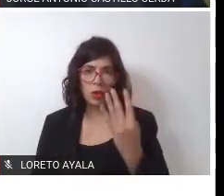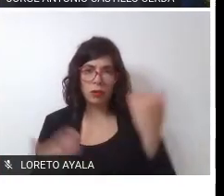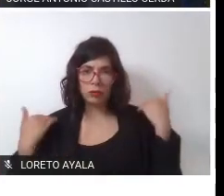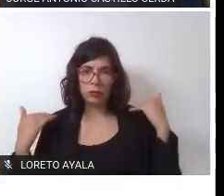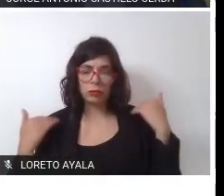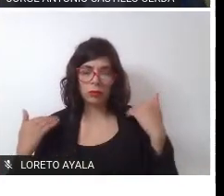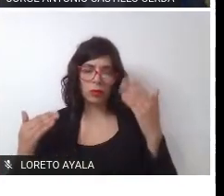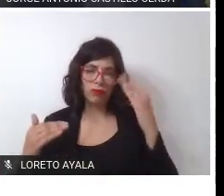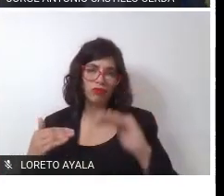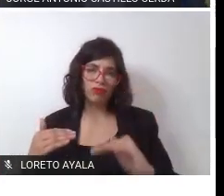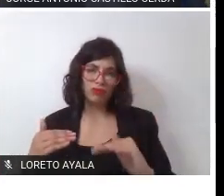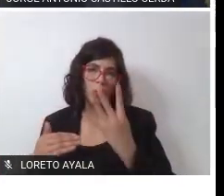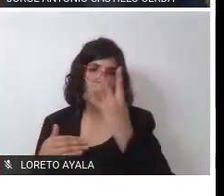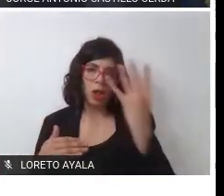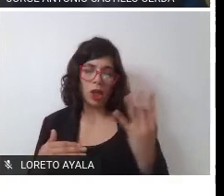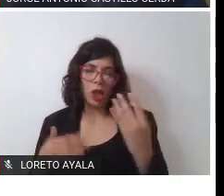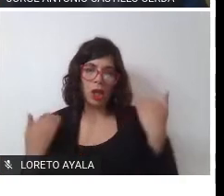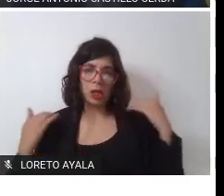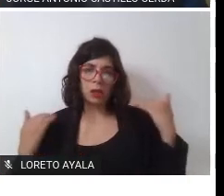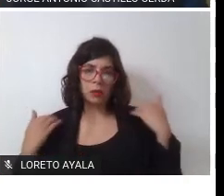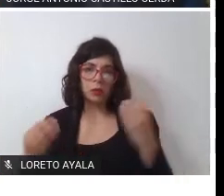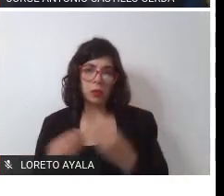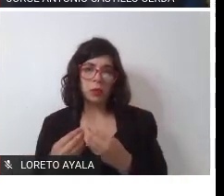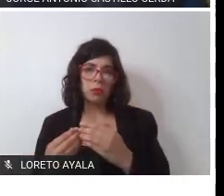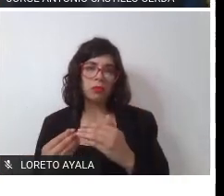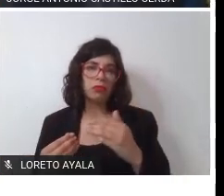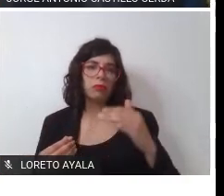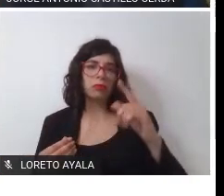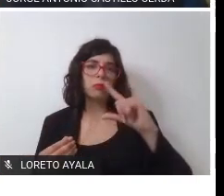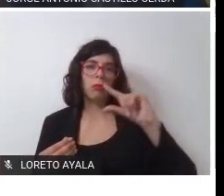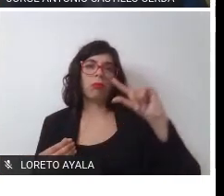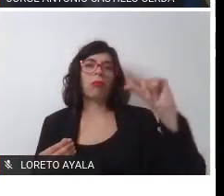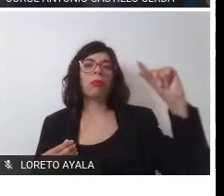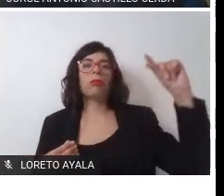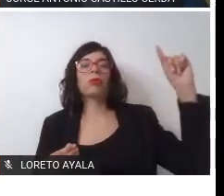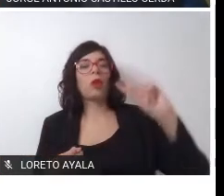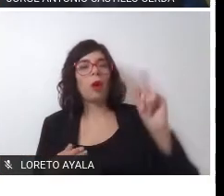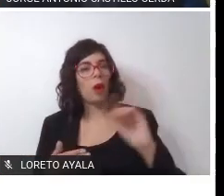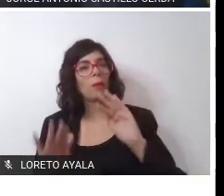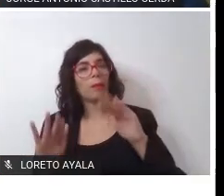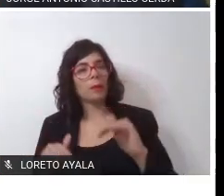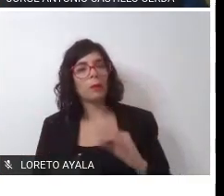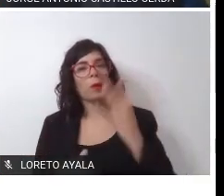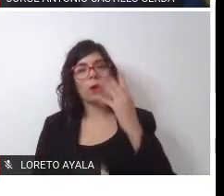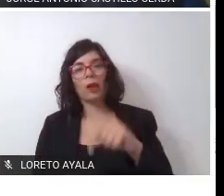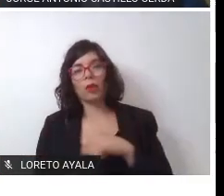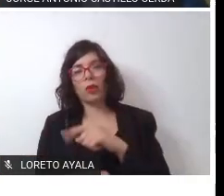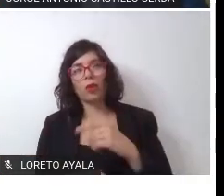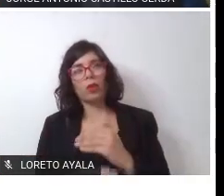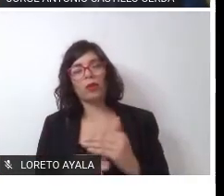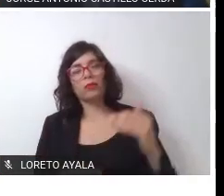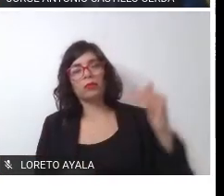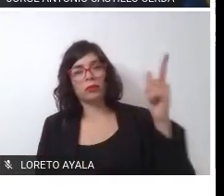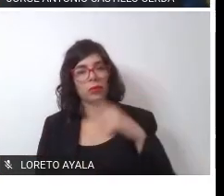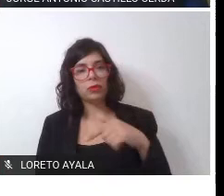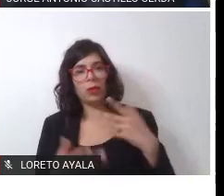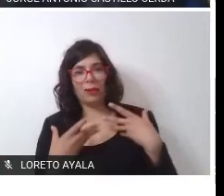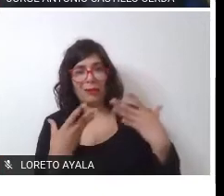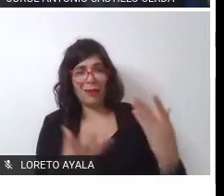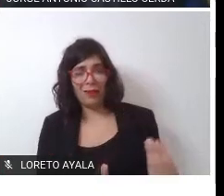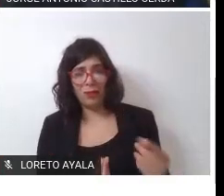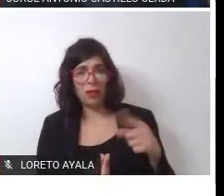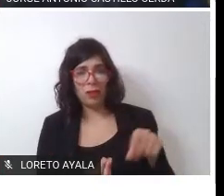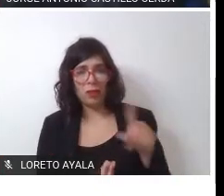cuarto. Creo que se hace necesario hoy día. Ya no tenemos que defender la situación, sino que está clara,